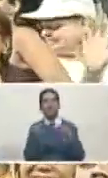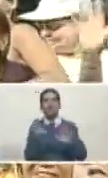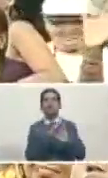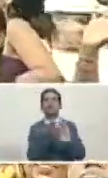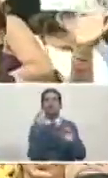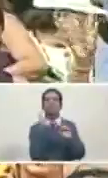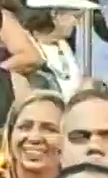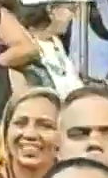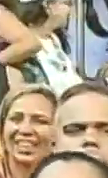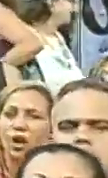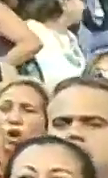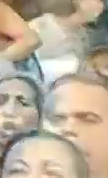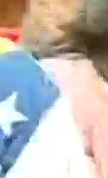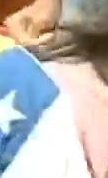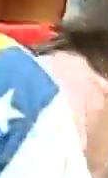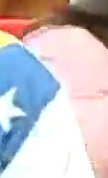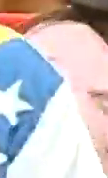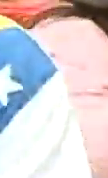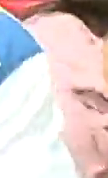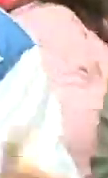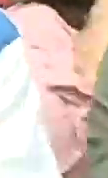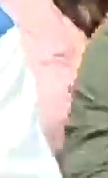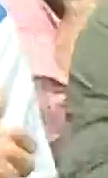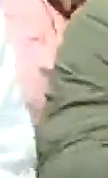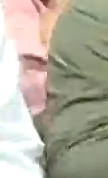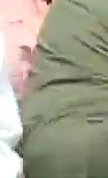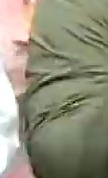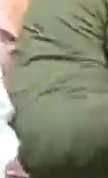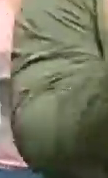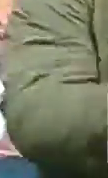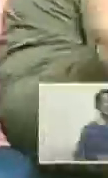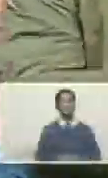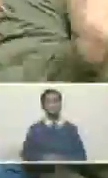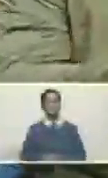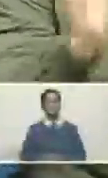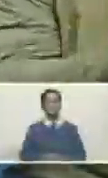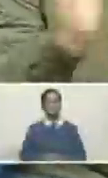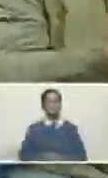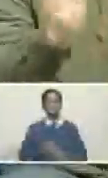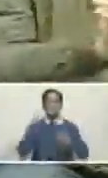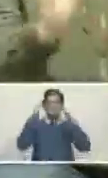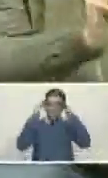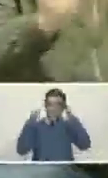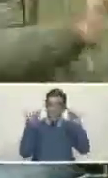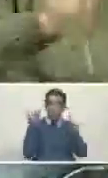constituyentes, mi saludo pues a las mujeres de Caracas.